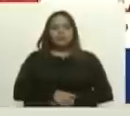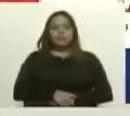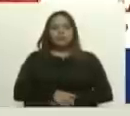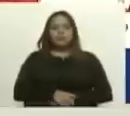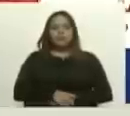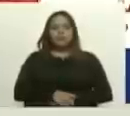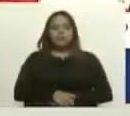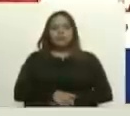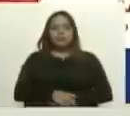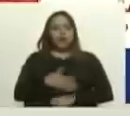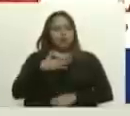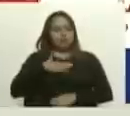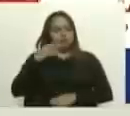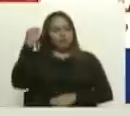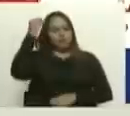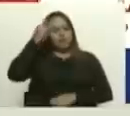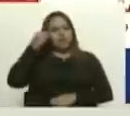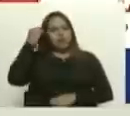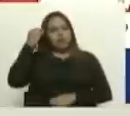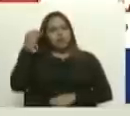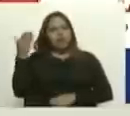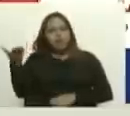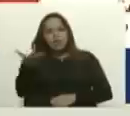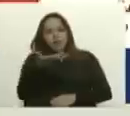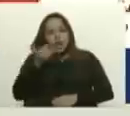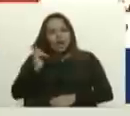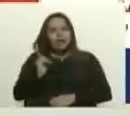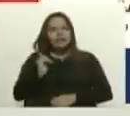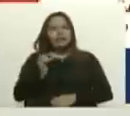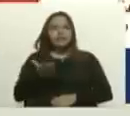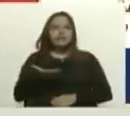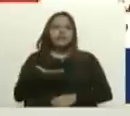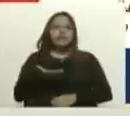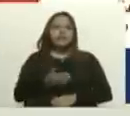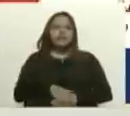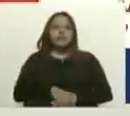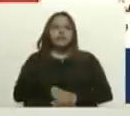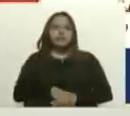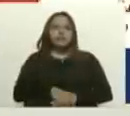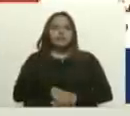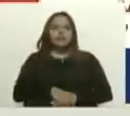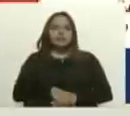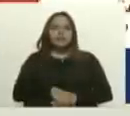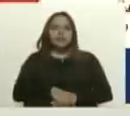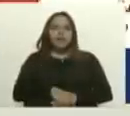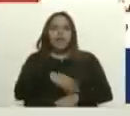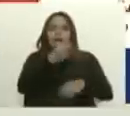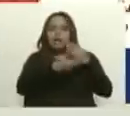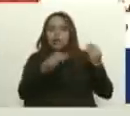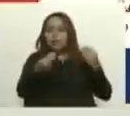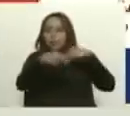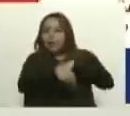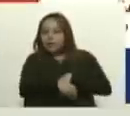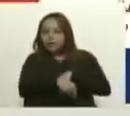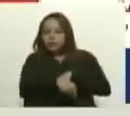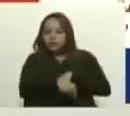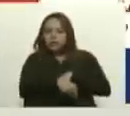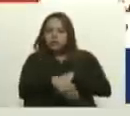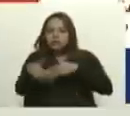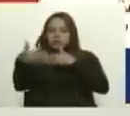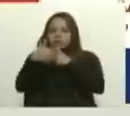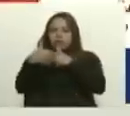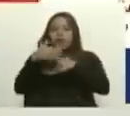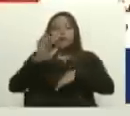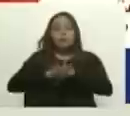Me imagino que ellos estarán preparando su batería de ataques por esa